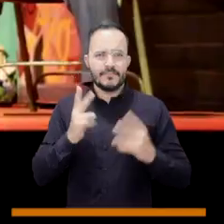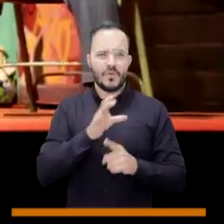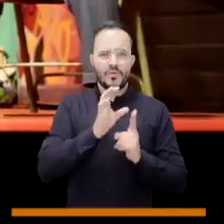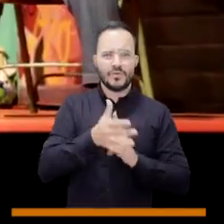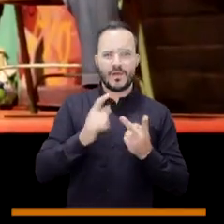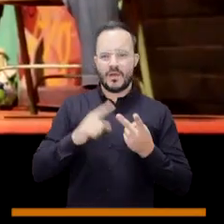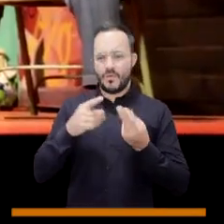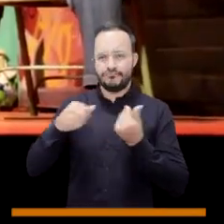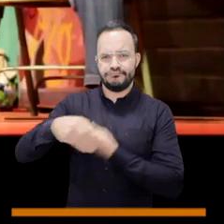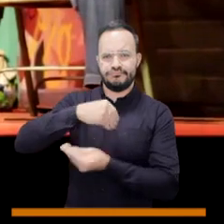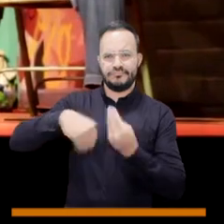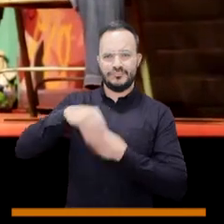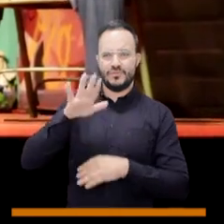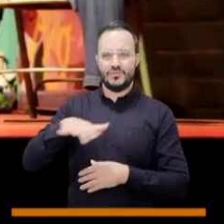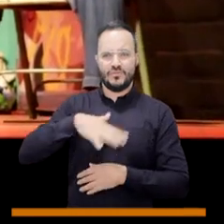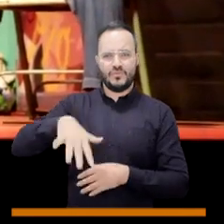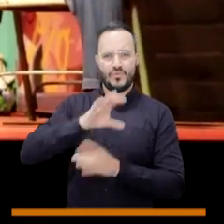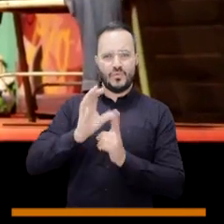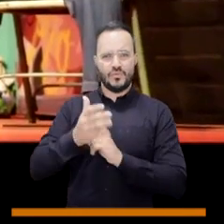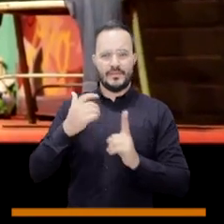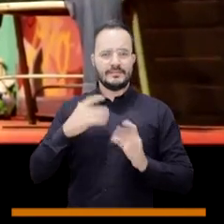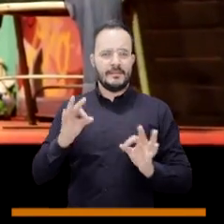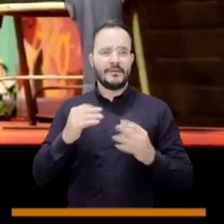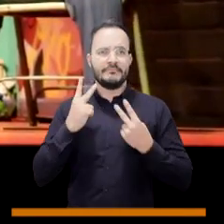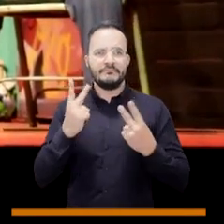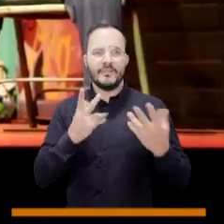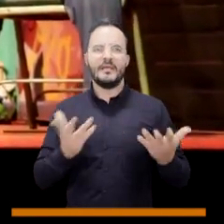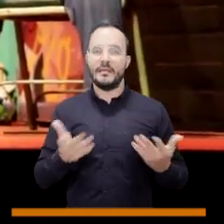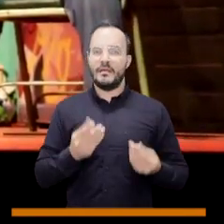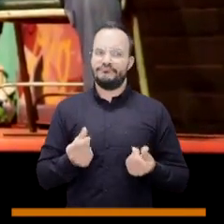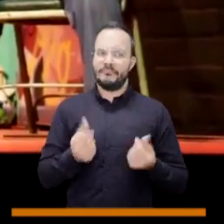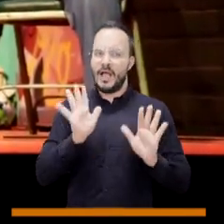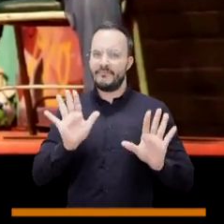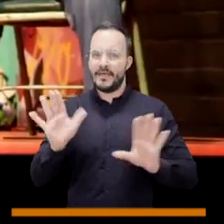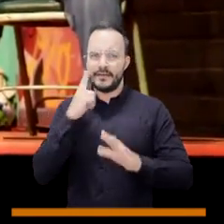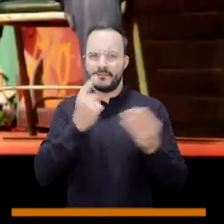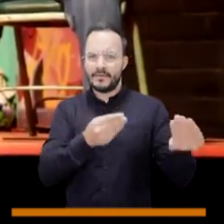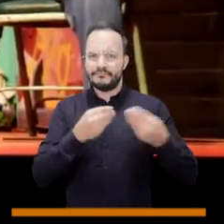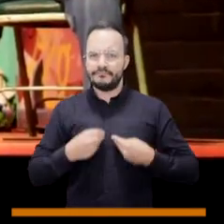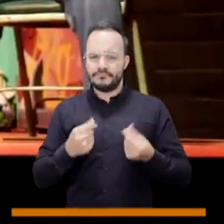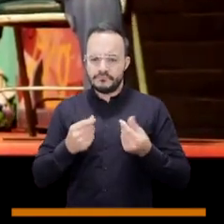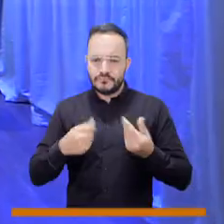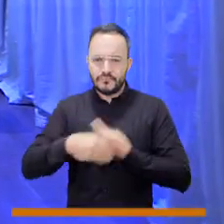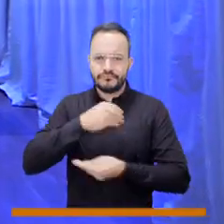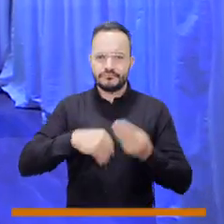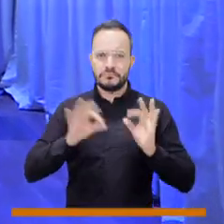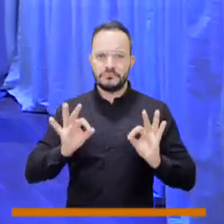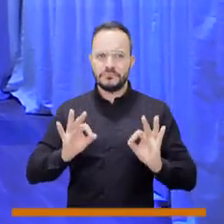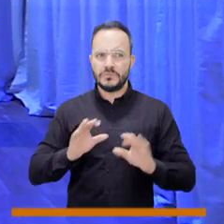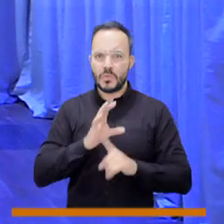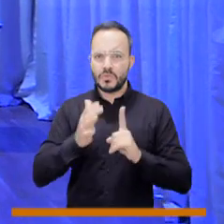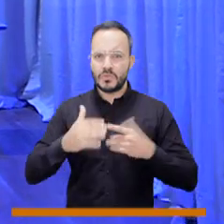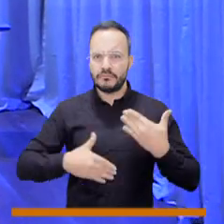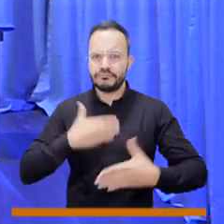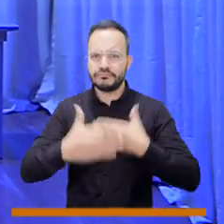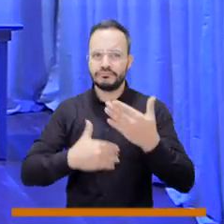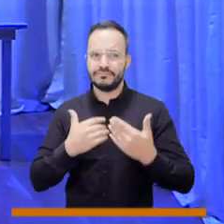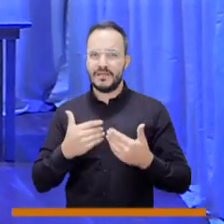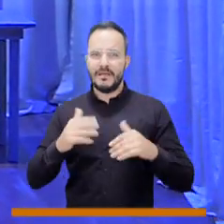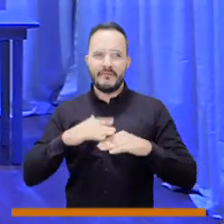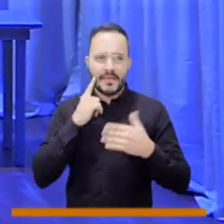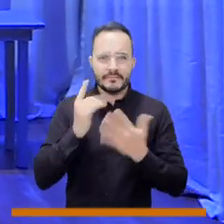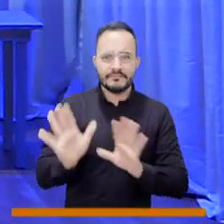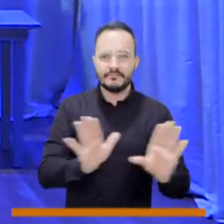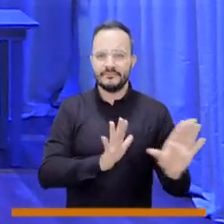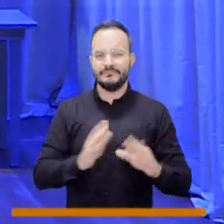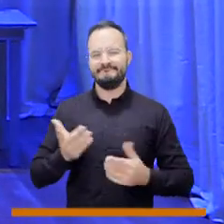se dice, o para la inversión en el sector cultural, se dice que vamos a esperar al superávit, a ver si de pronto cubrimos los mínimos de la cultura. Y